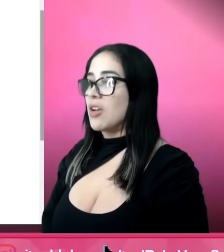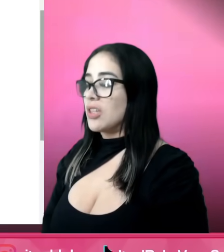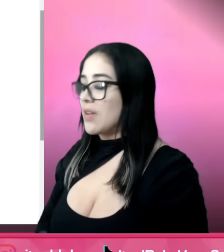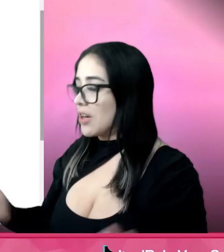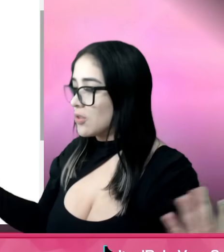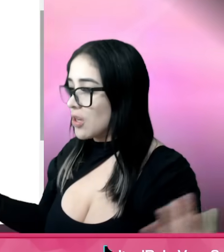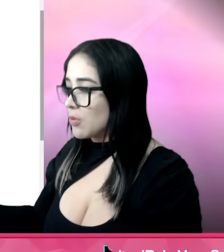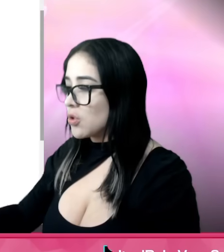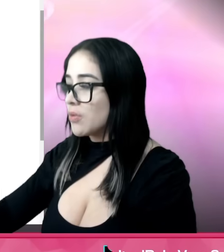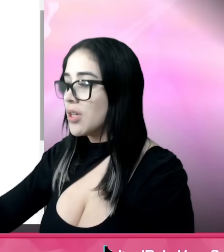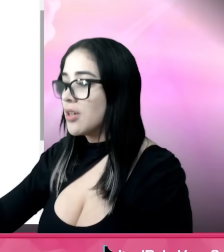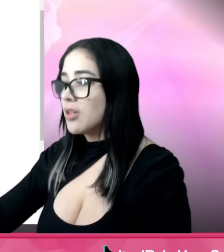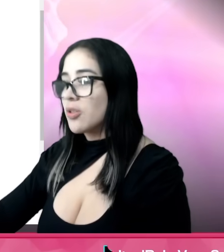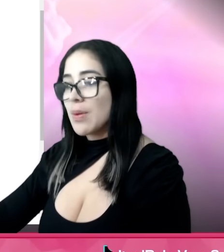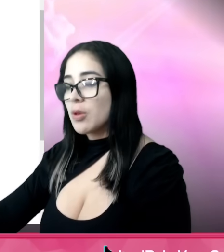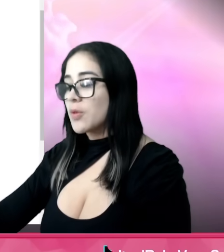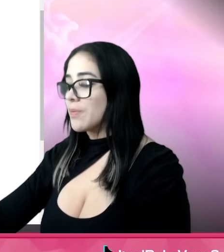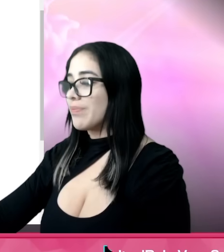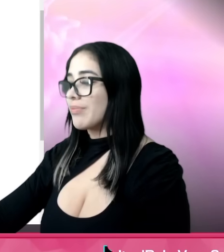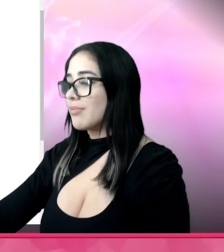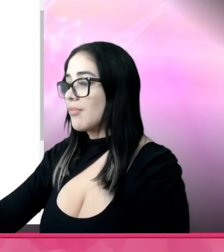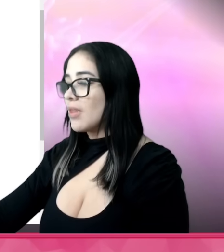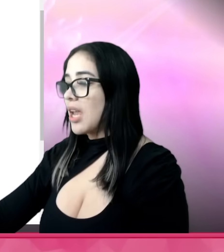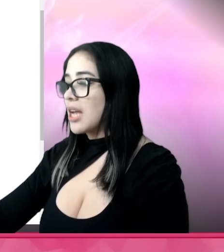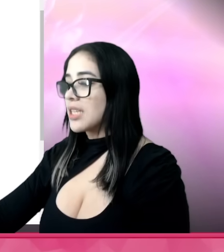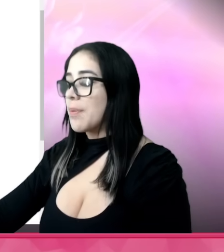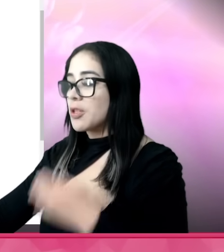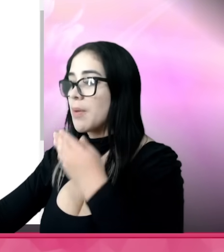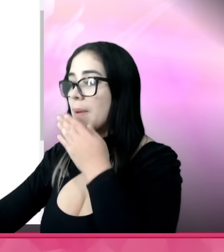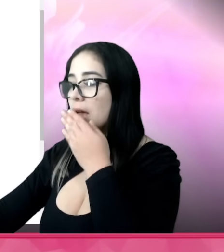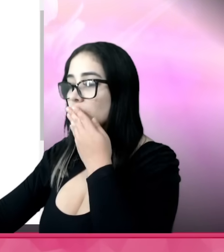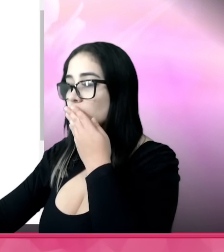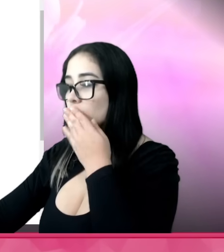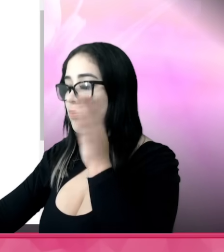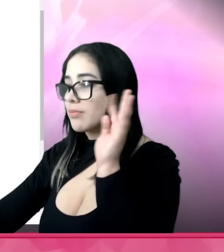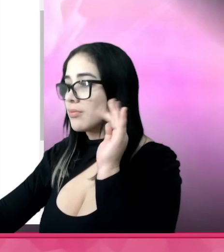Itzel de la Vega Los quiero mucho nos vemos hasta la próxima Bye